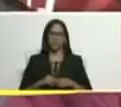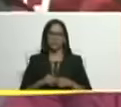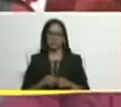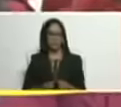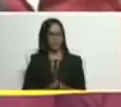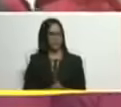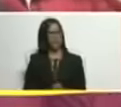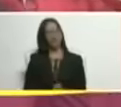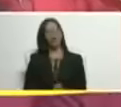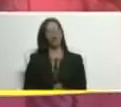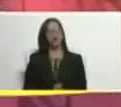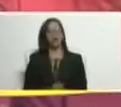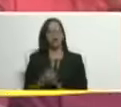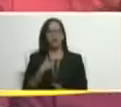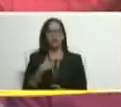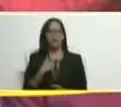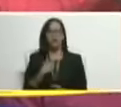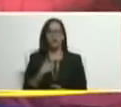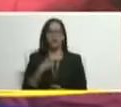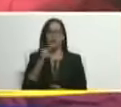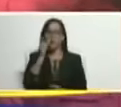Yo soy un hombre de mucha fe.